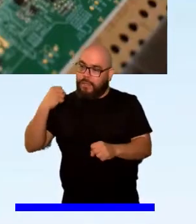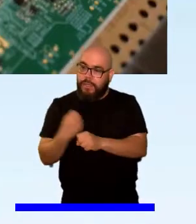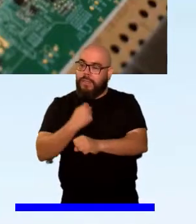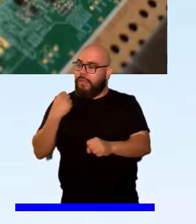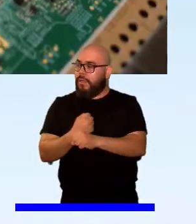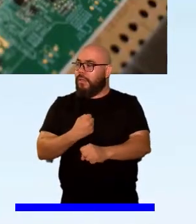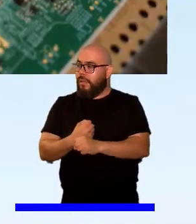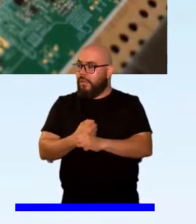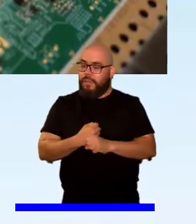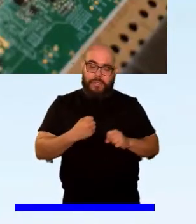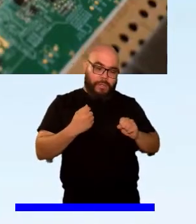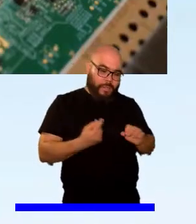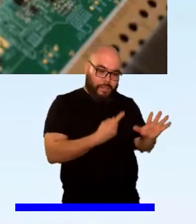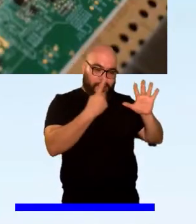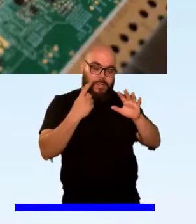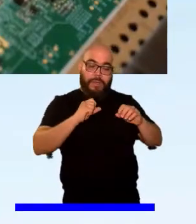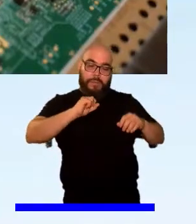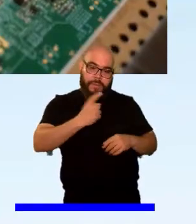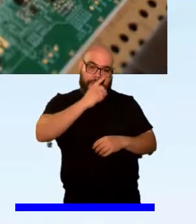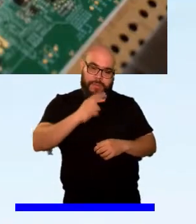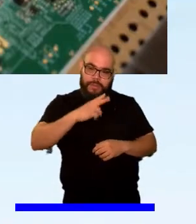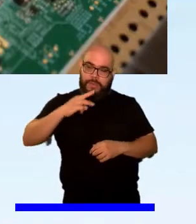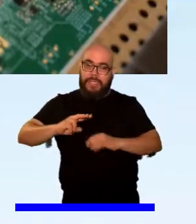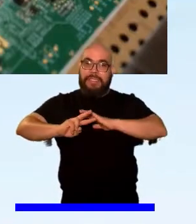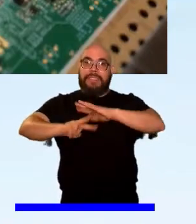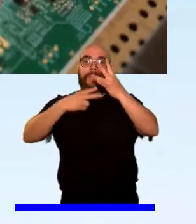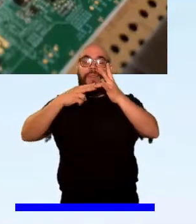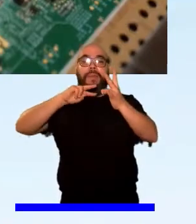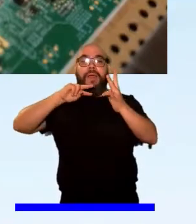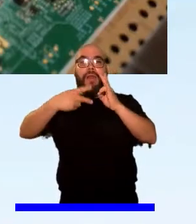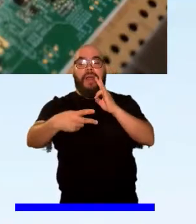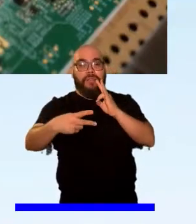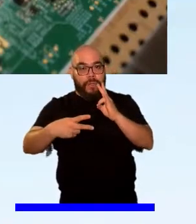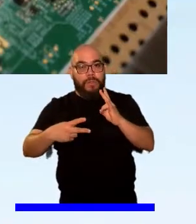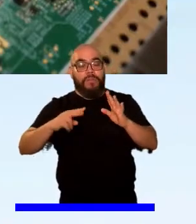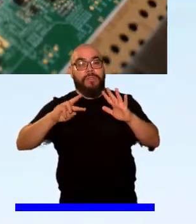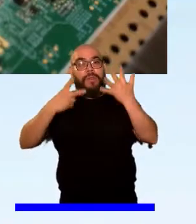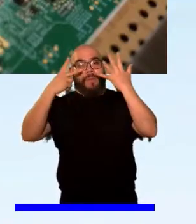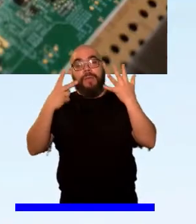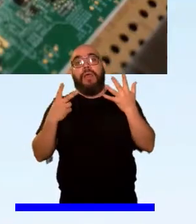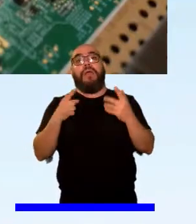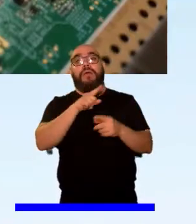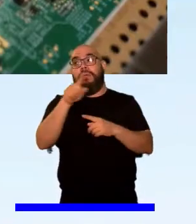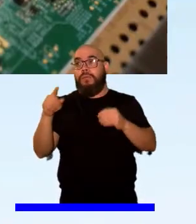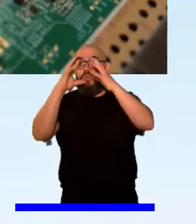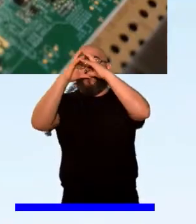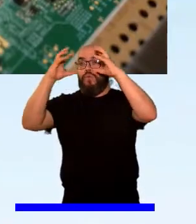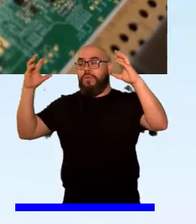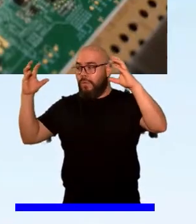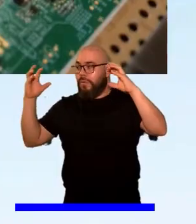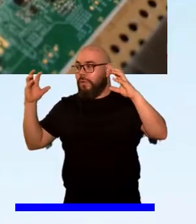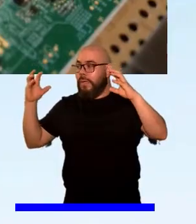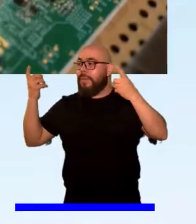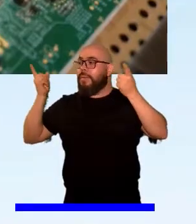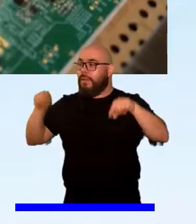vamos en la 7ª generación. Entonces, estos productos ya están disponibles dentro de la nube de Google para que ustedes los puedan utilizar, pero también